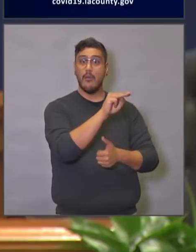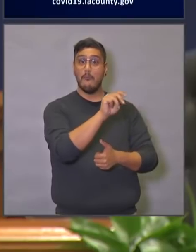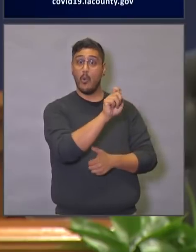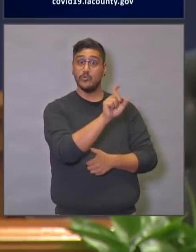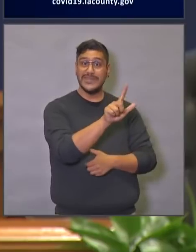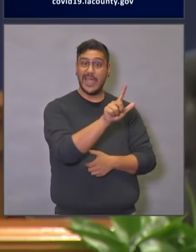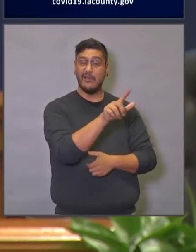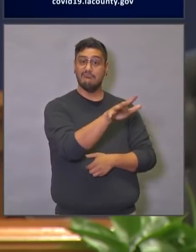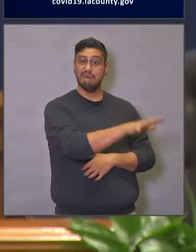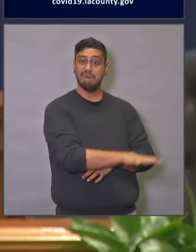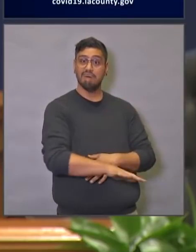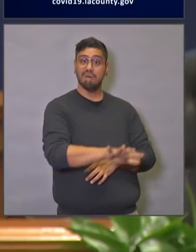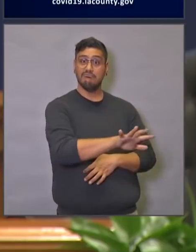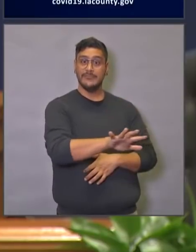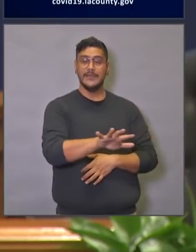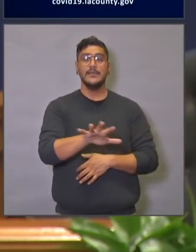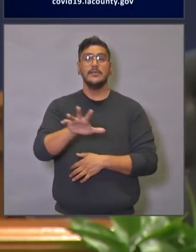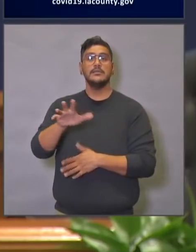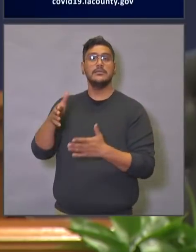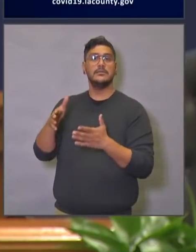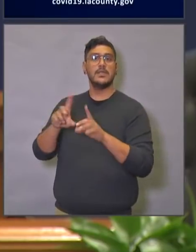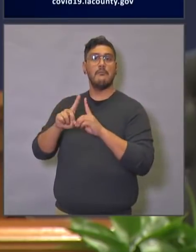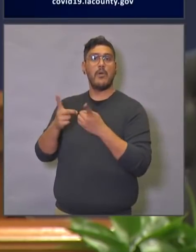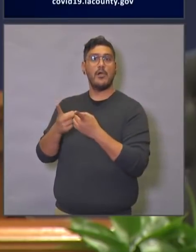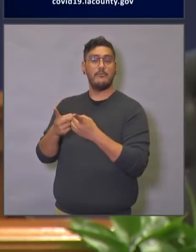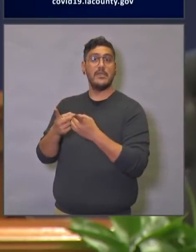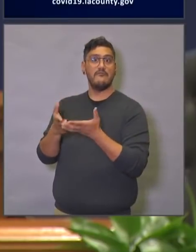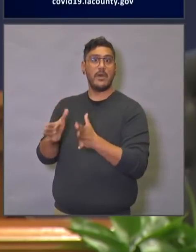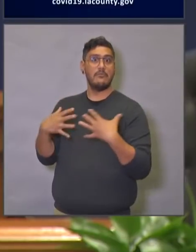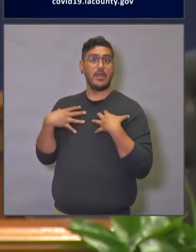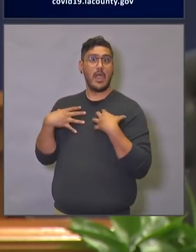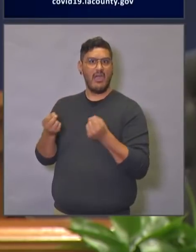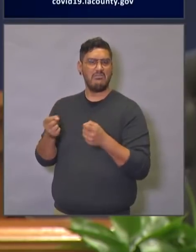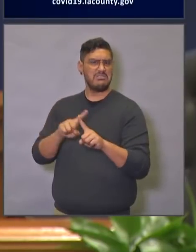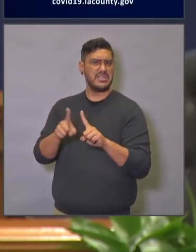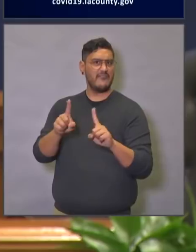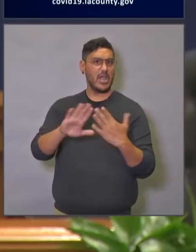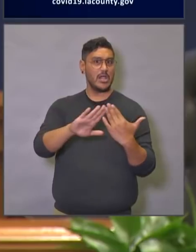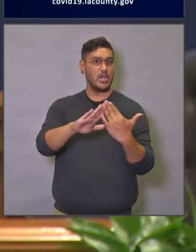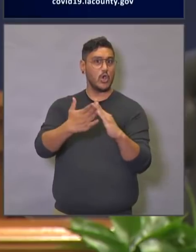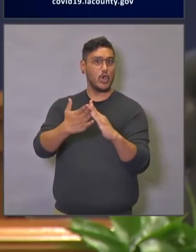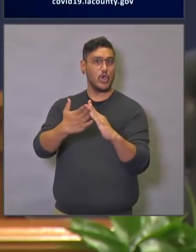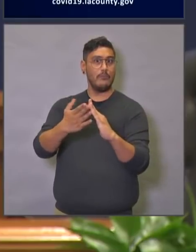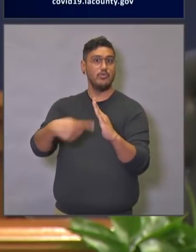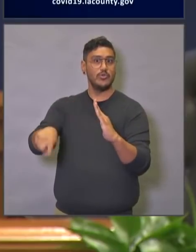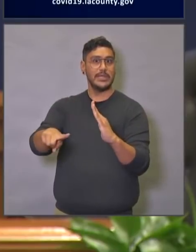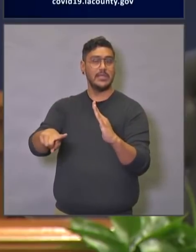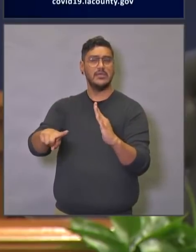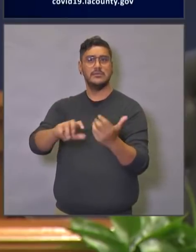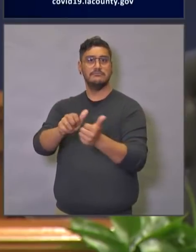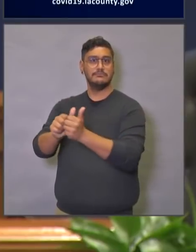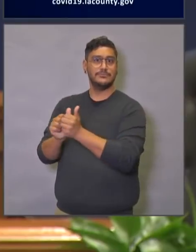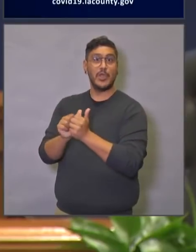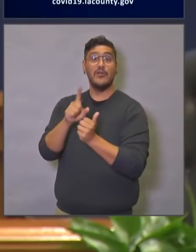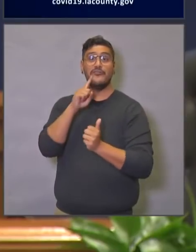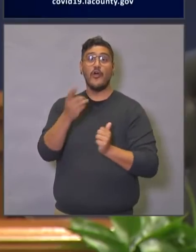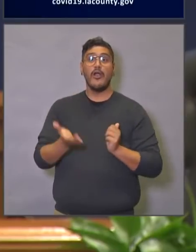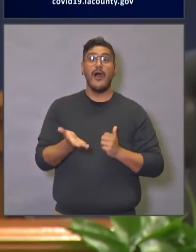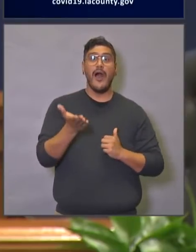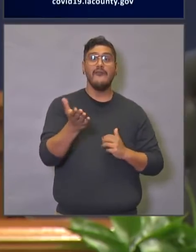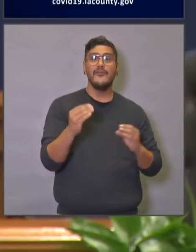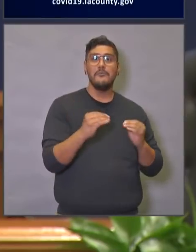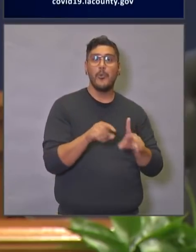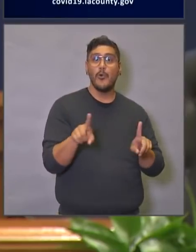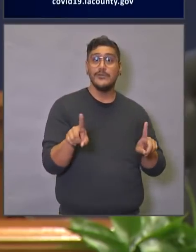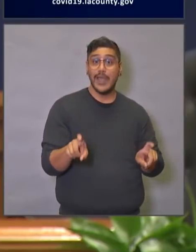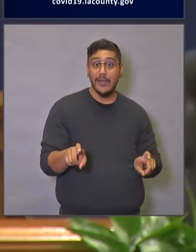el Departamento de Salud y grupos comunitarios han trabajado para ofrecer más sitios de pruebas y ofrecer